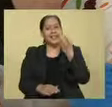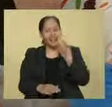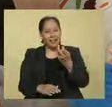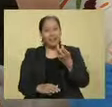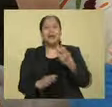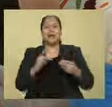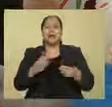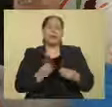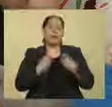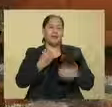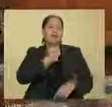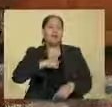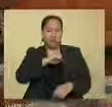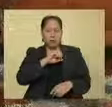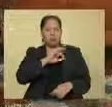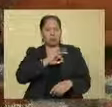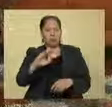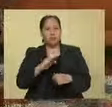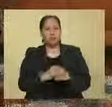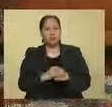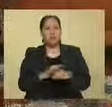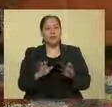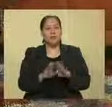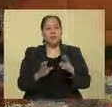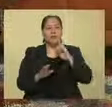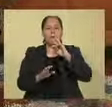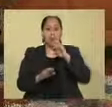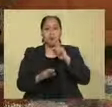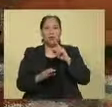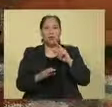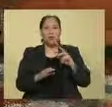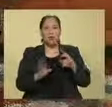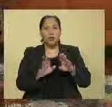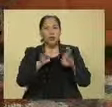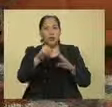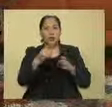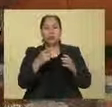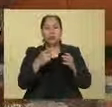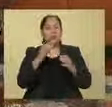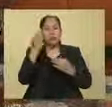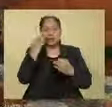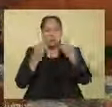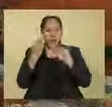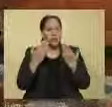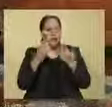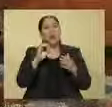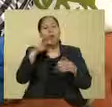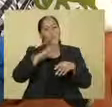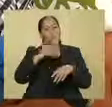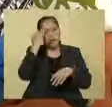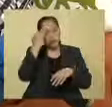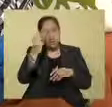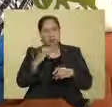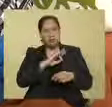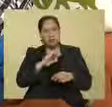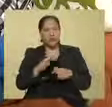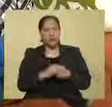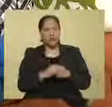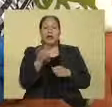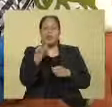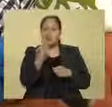una vida saludable mucho mejor que si no haces este tipo de tratamiento. O por más tiempo, por a lo temprana menos. Edad, exactamente.